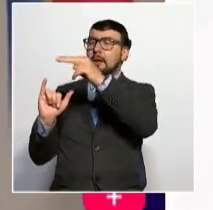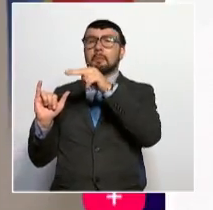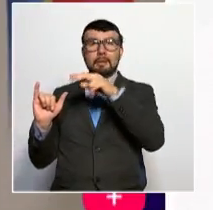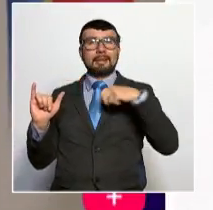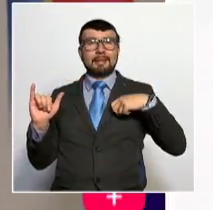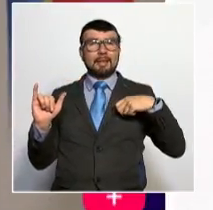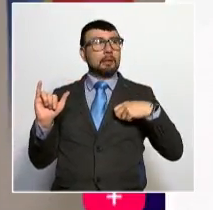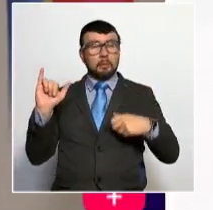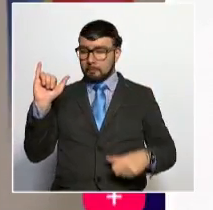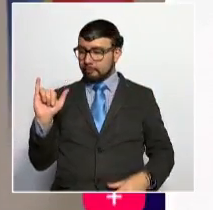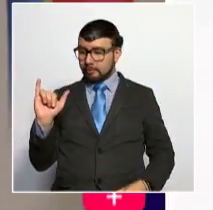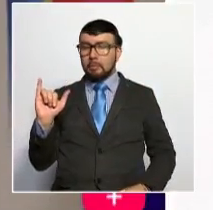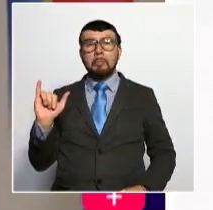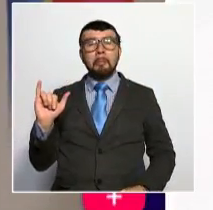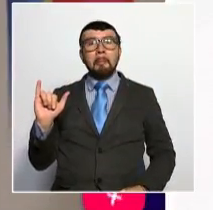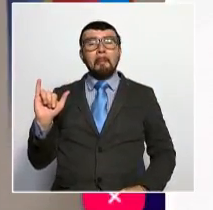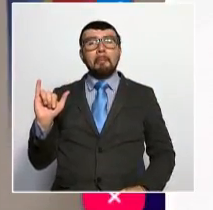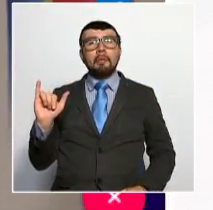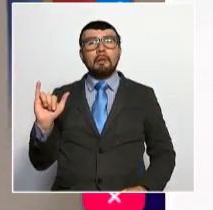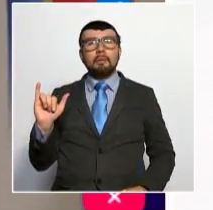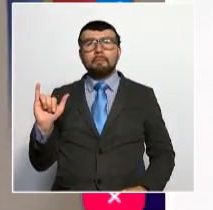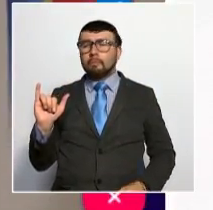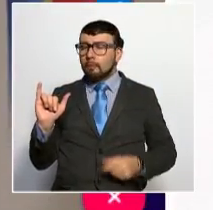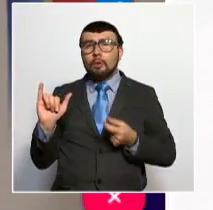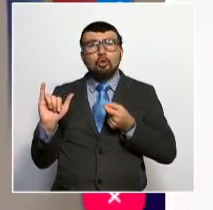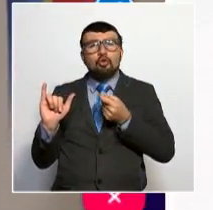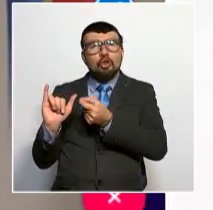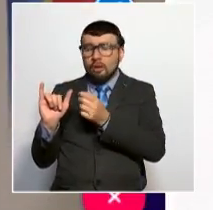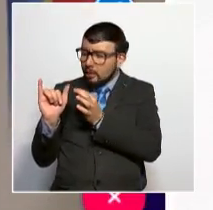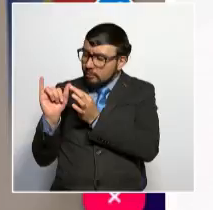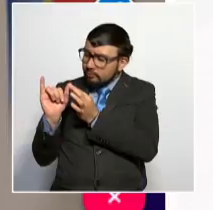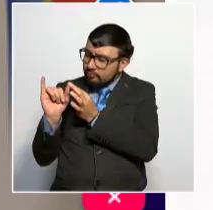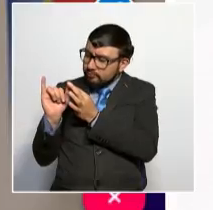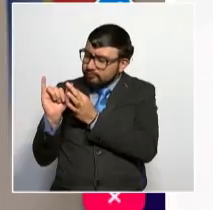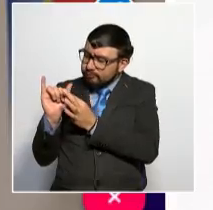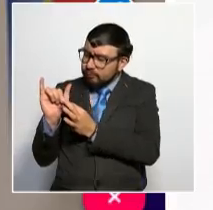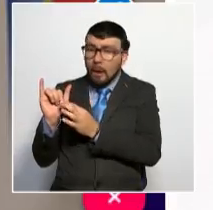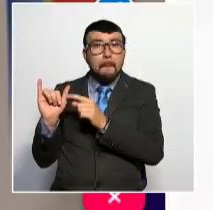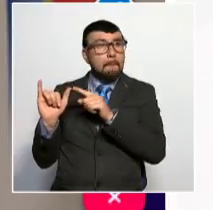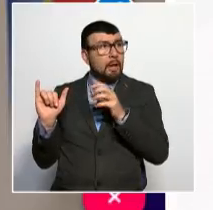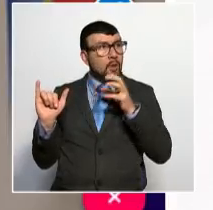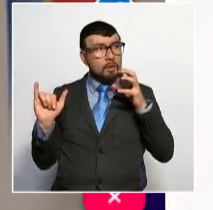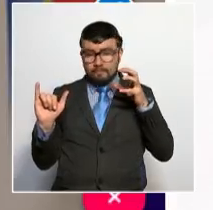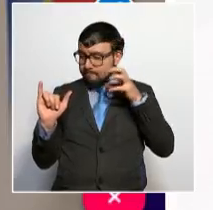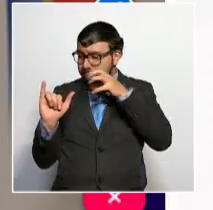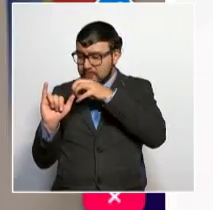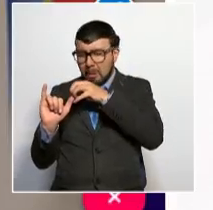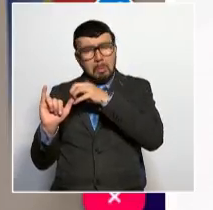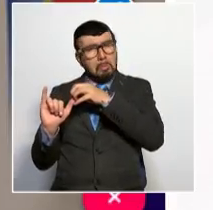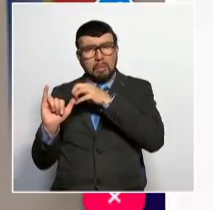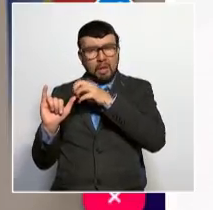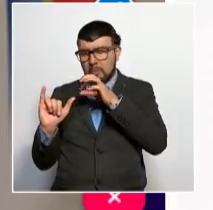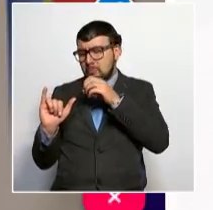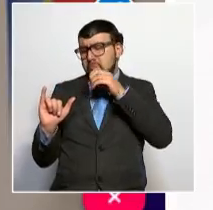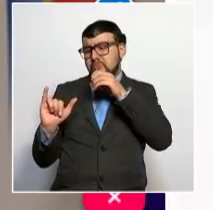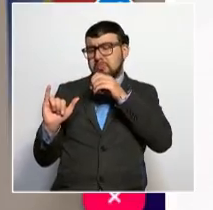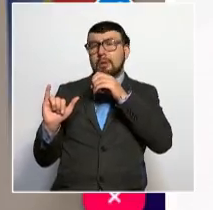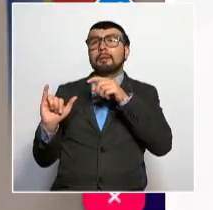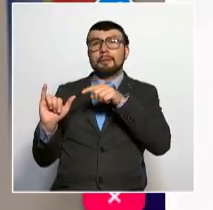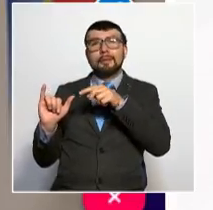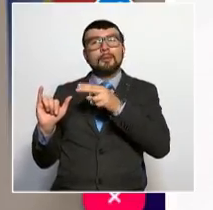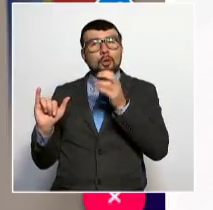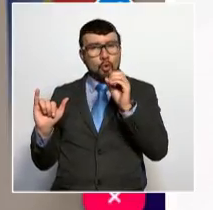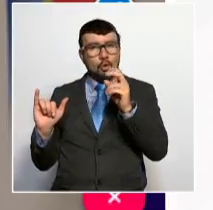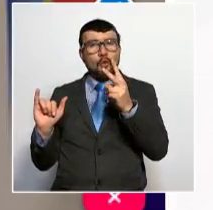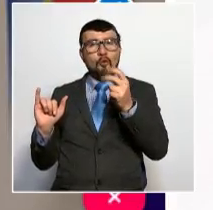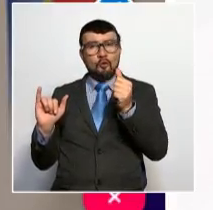el dibujo. Son cercanas a las trompas, pero como vemos no están totalmente pegadas. Estos corresponden a los ovarios.